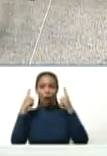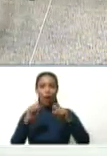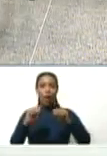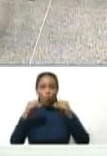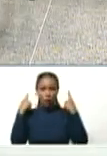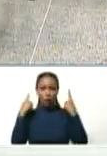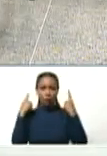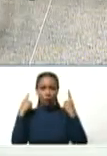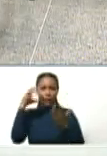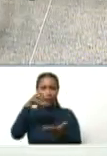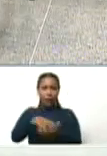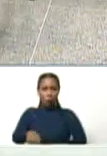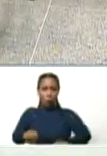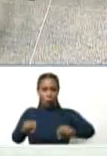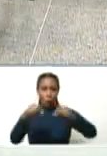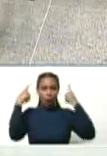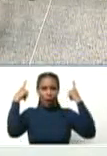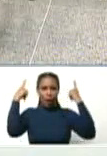Guaira, Estado de La Guaira.